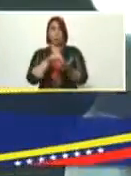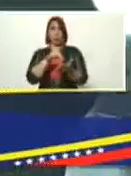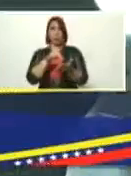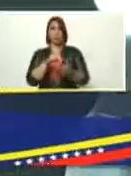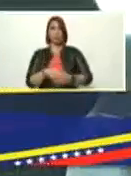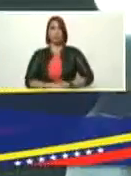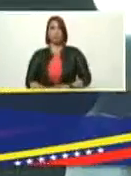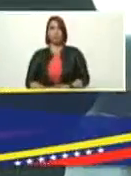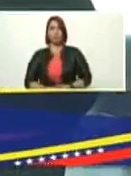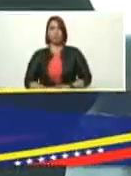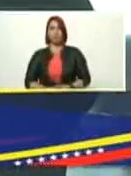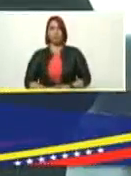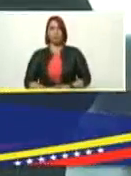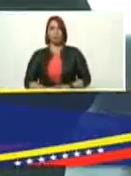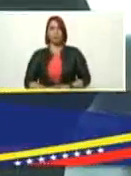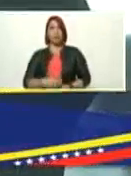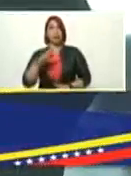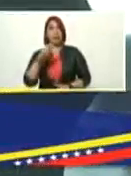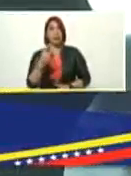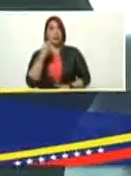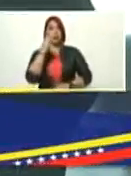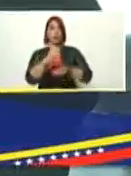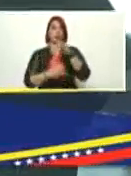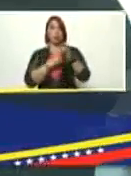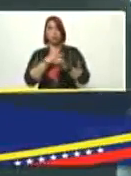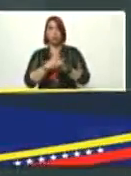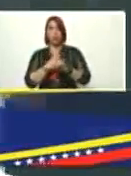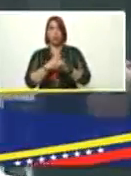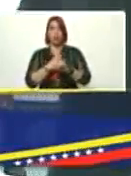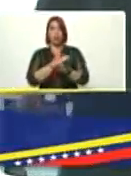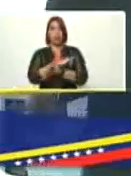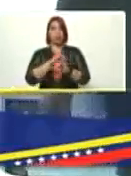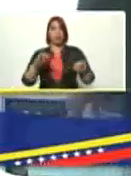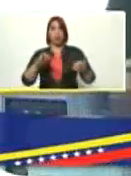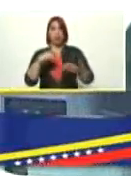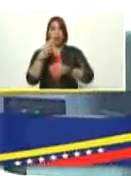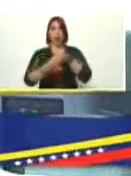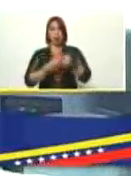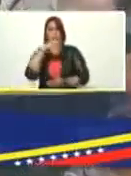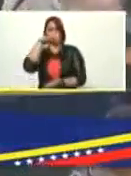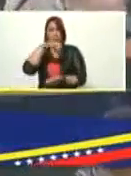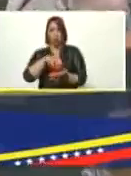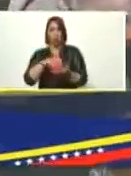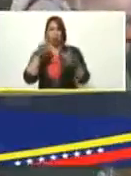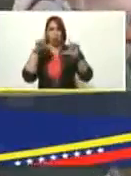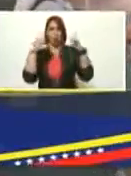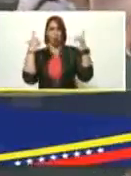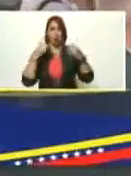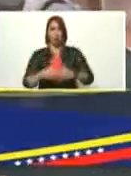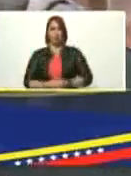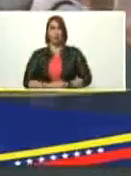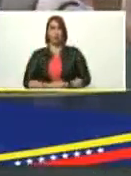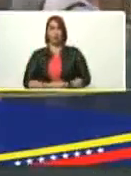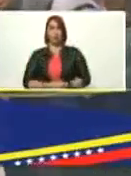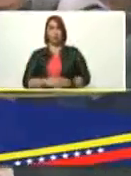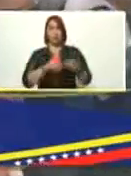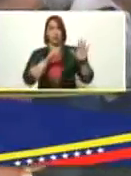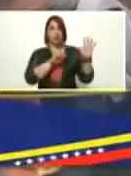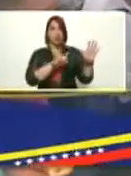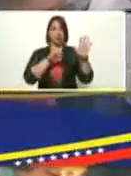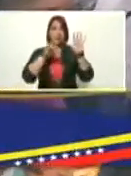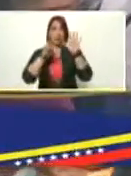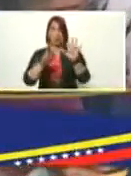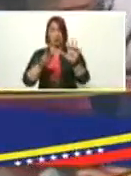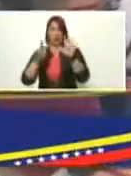de Historia, tercero internacional, que ha sesionado aquí en el estado La Guaira 6, 7 y